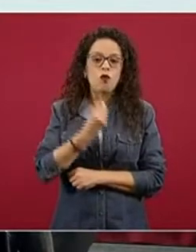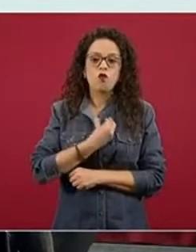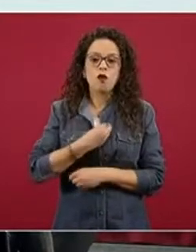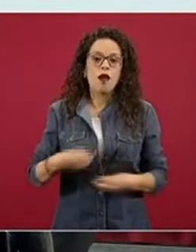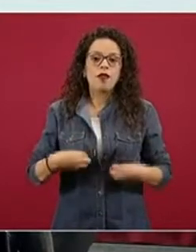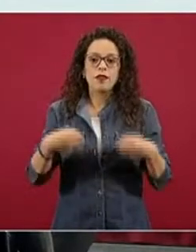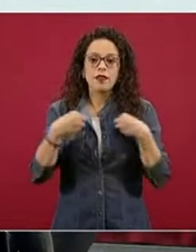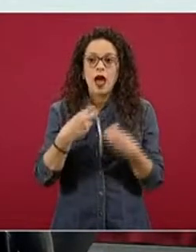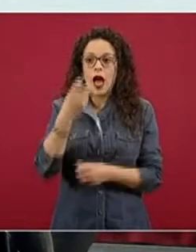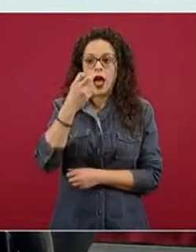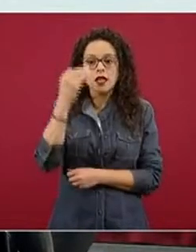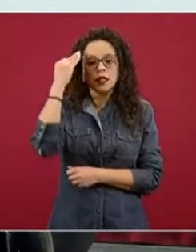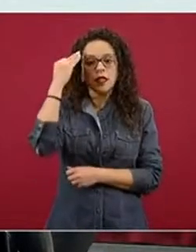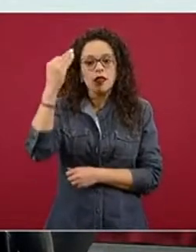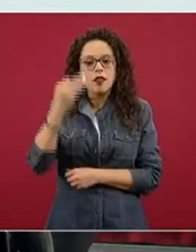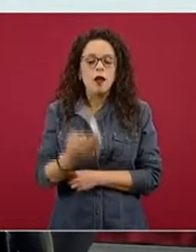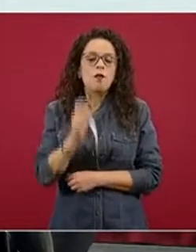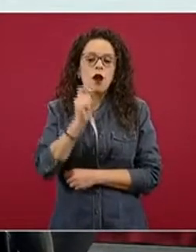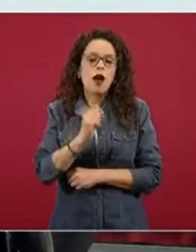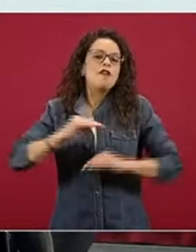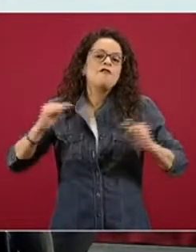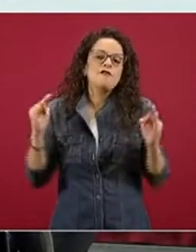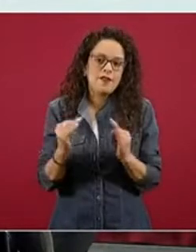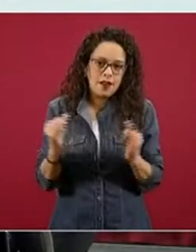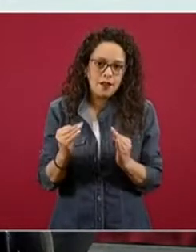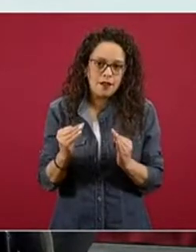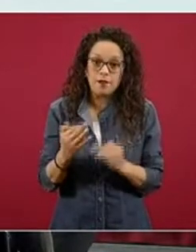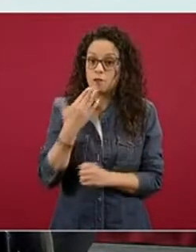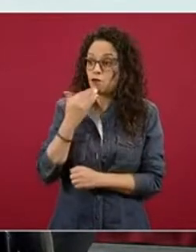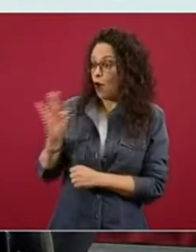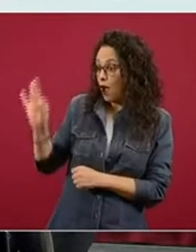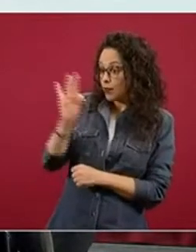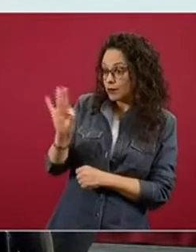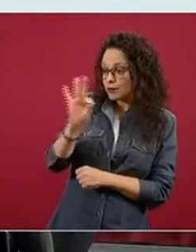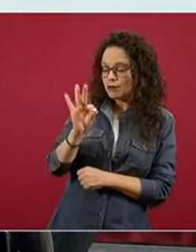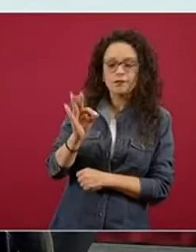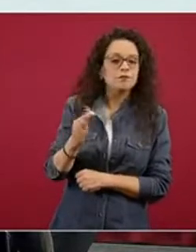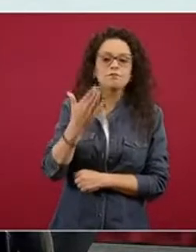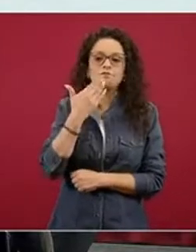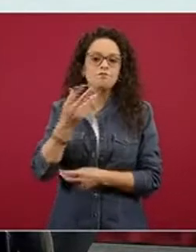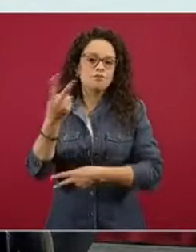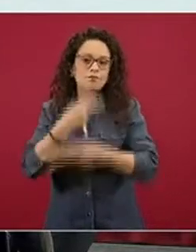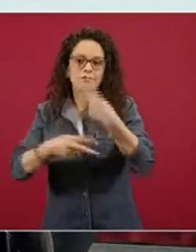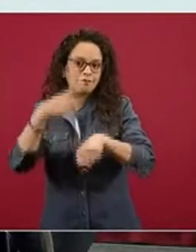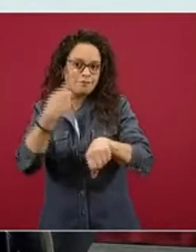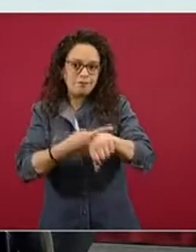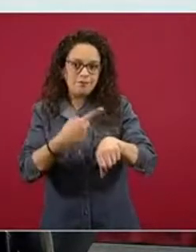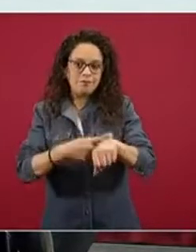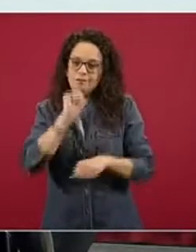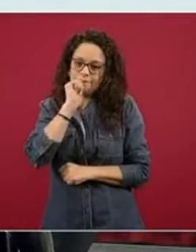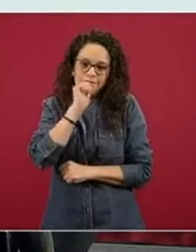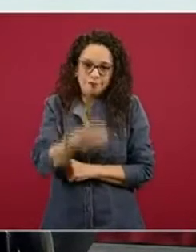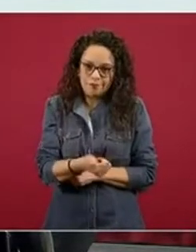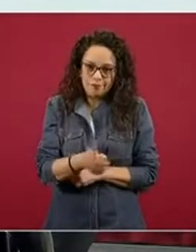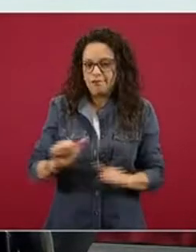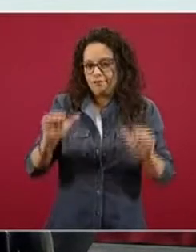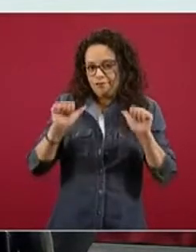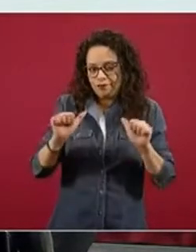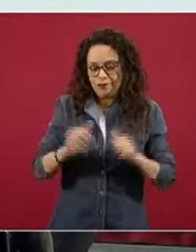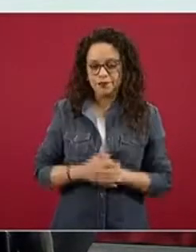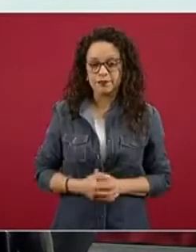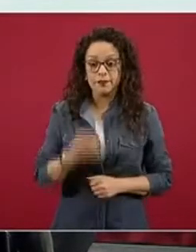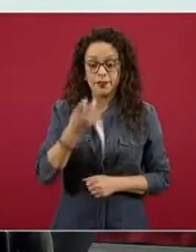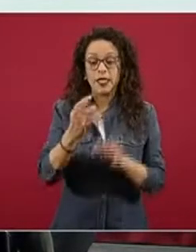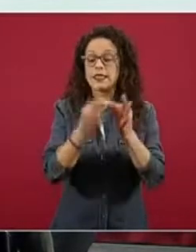para vivir, para sobrevivir. Al no haber vector, no transmite la enfermedad. ¿Sí? Esto es importante y lo vamos